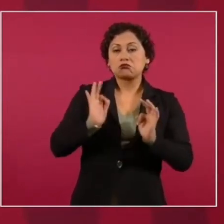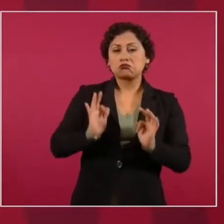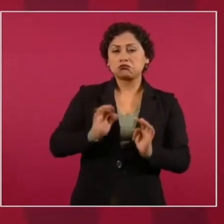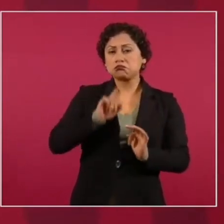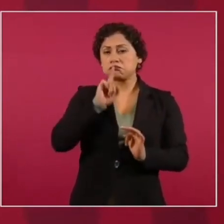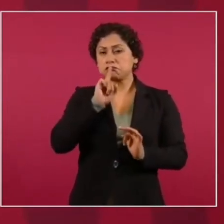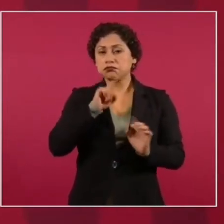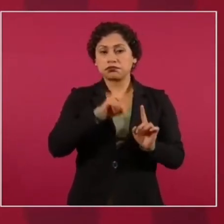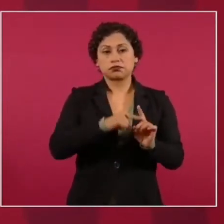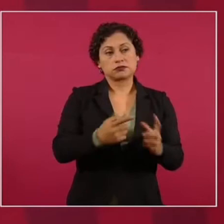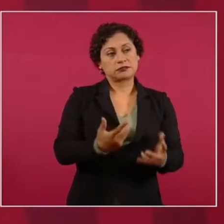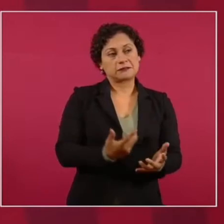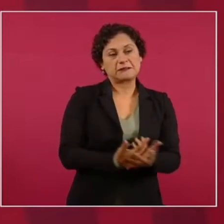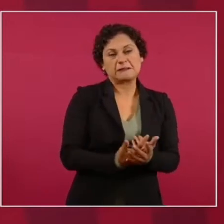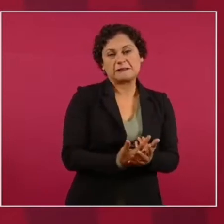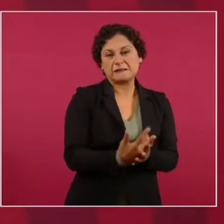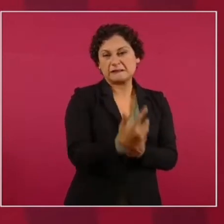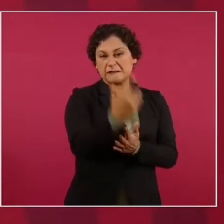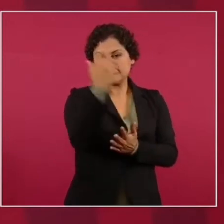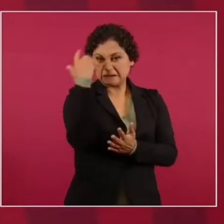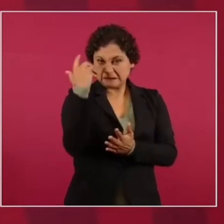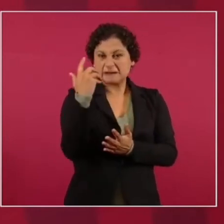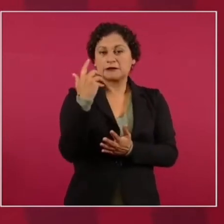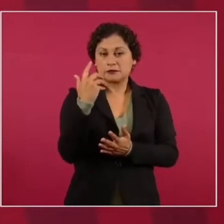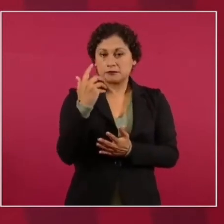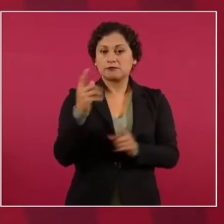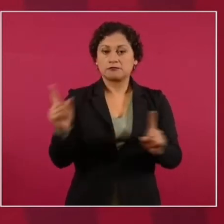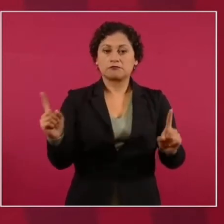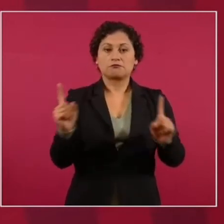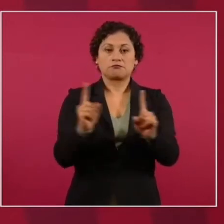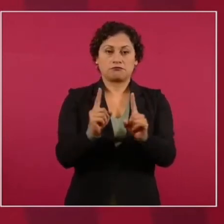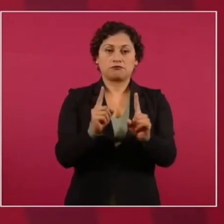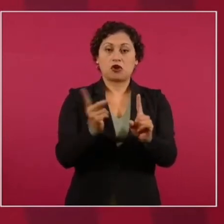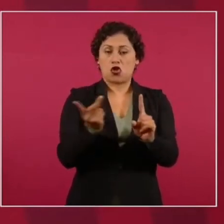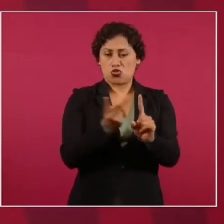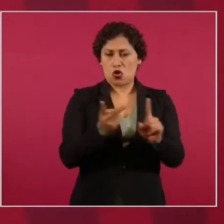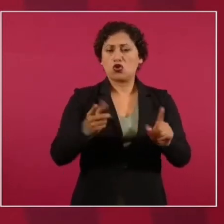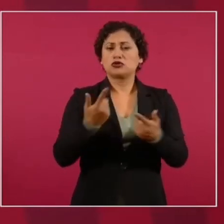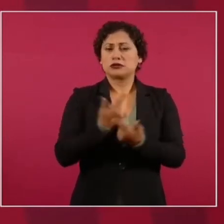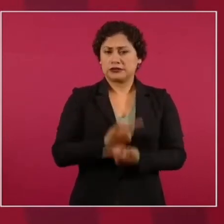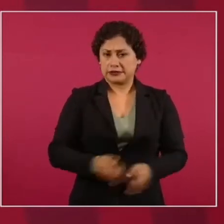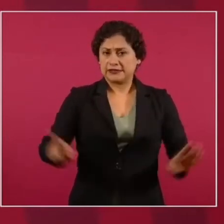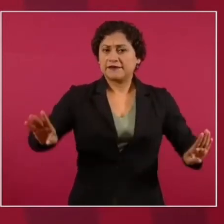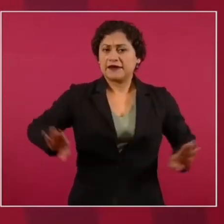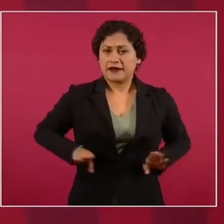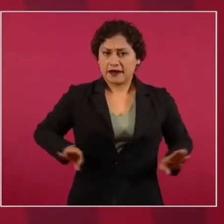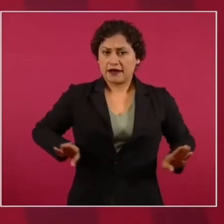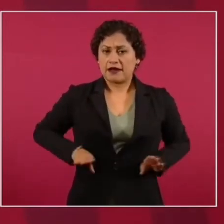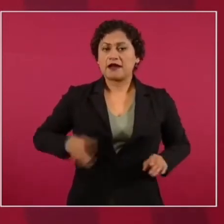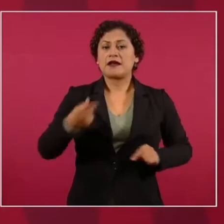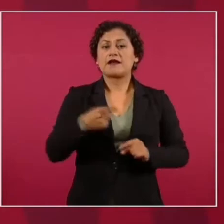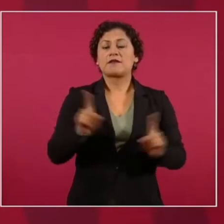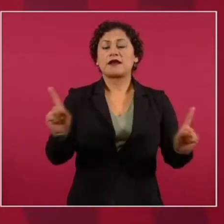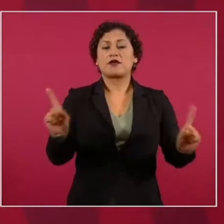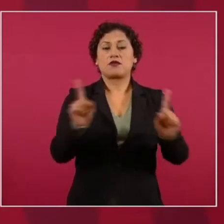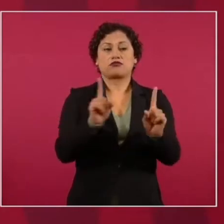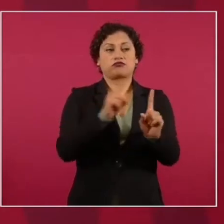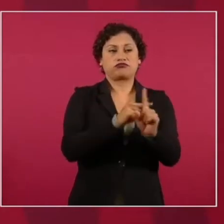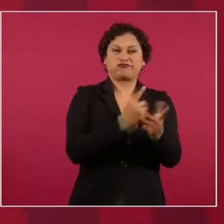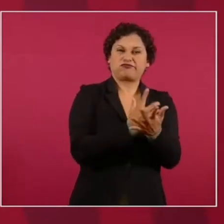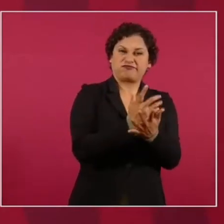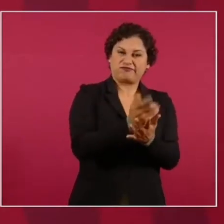Liberal, moderado Comonfort, liberal, radical Ocampo. Y